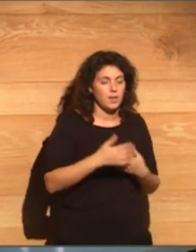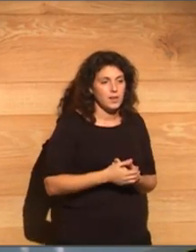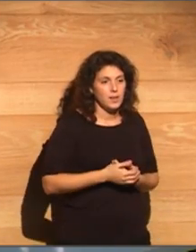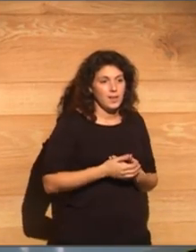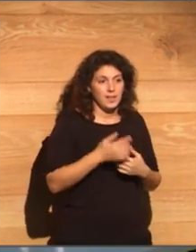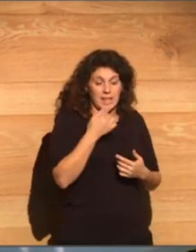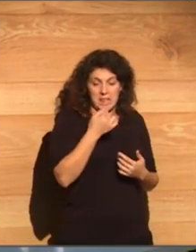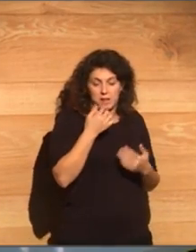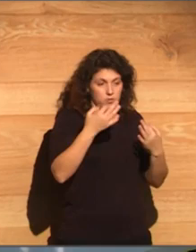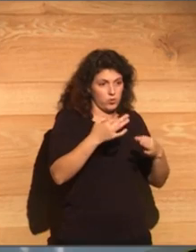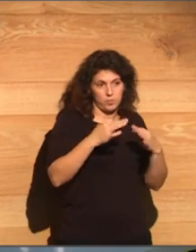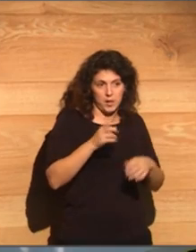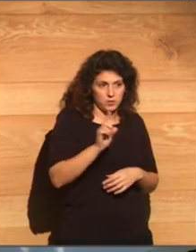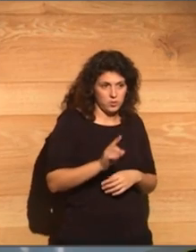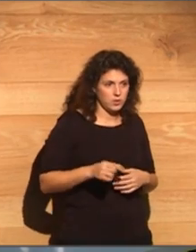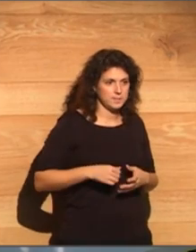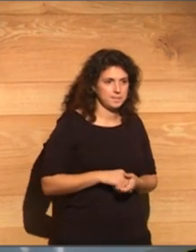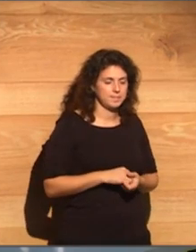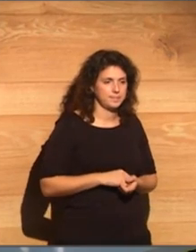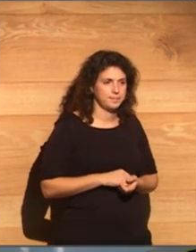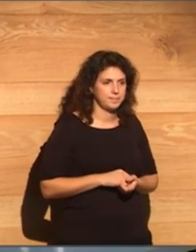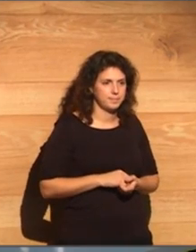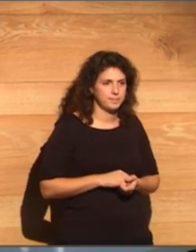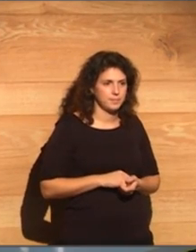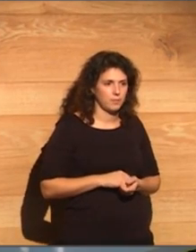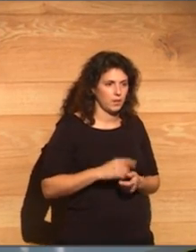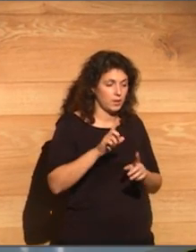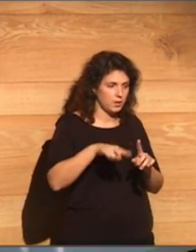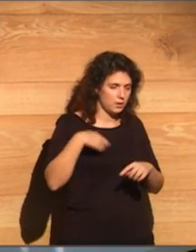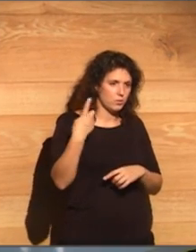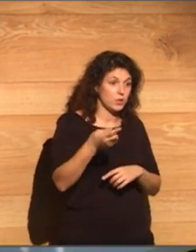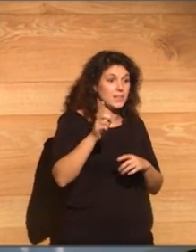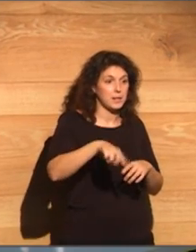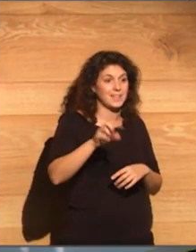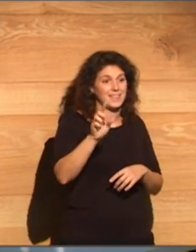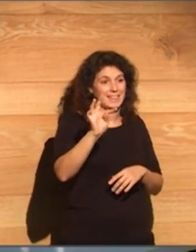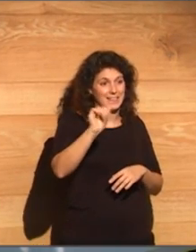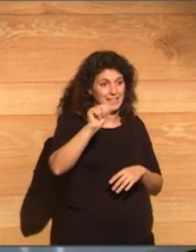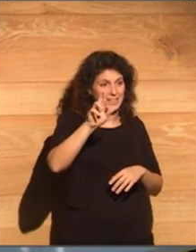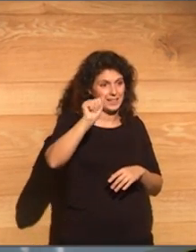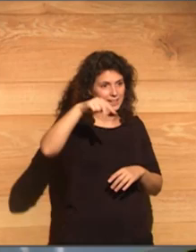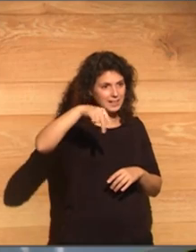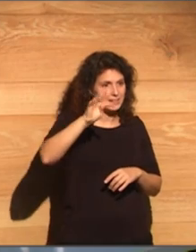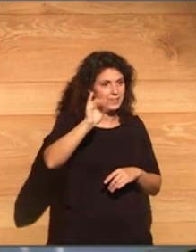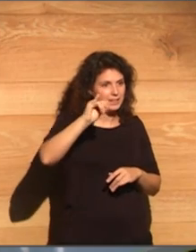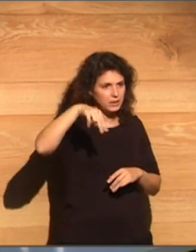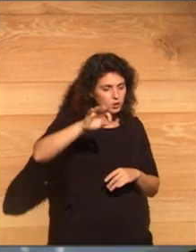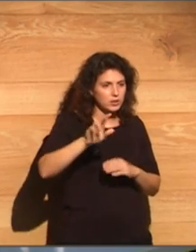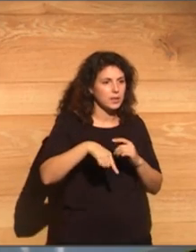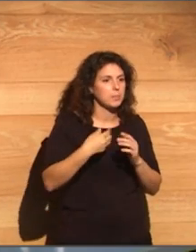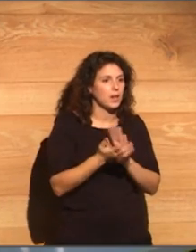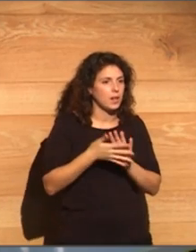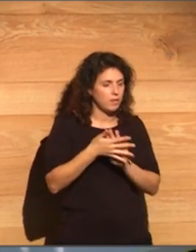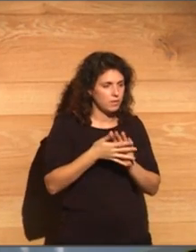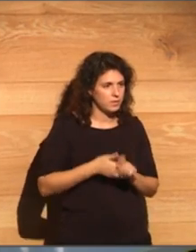absoluto normales en el cine del momento. Ahora sí, ahora, y más después de Tarantino. Ahora no hay ningún problema en ese sentido. Pero en ese momento sí que era una